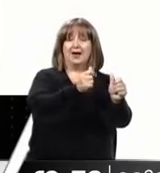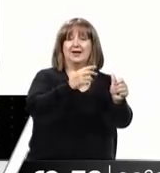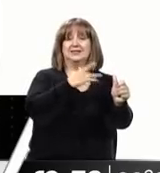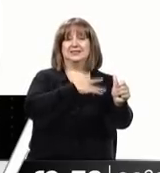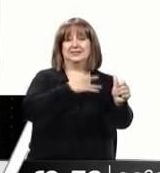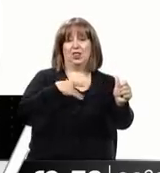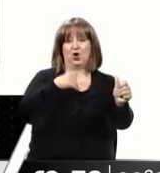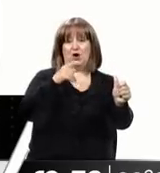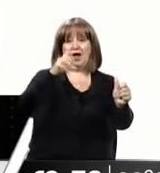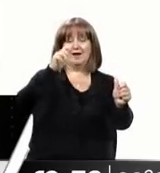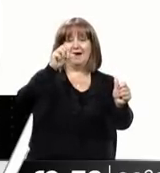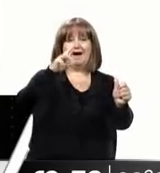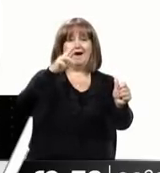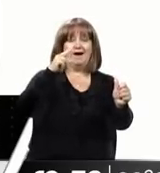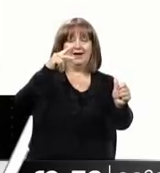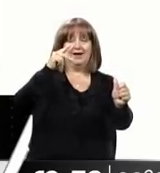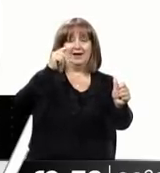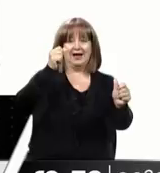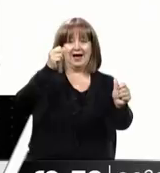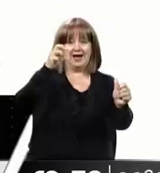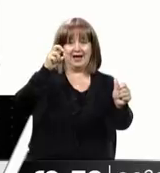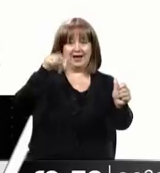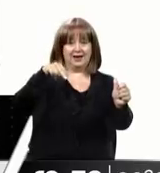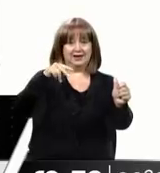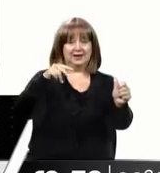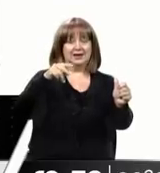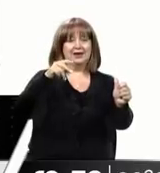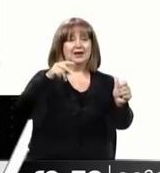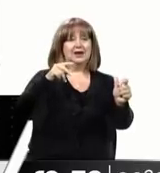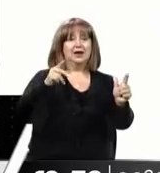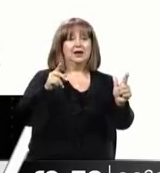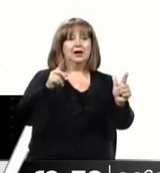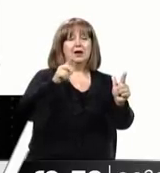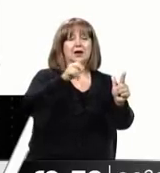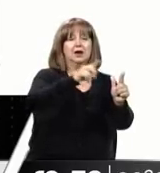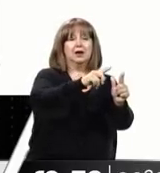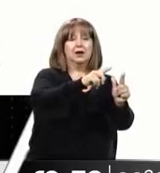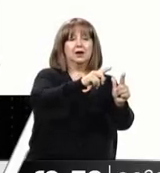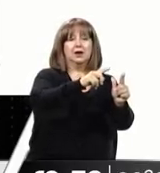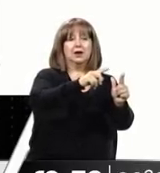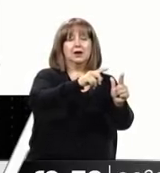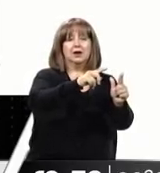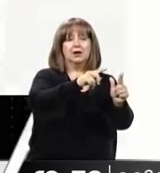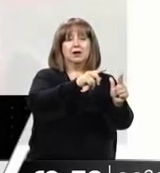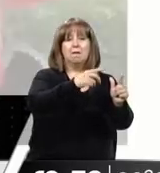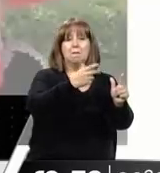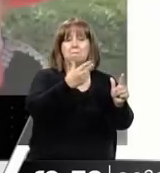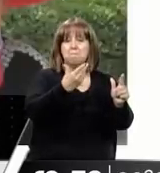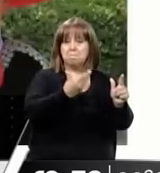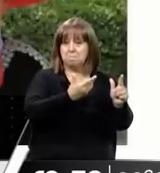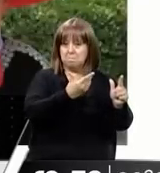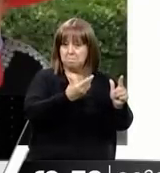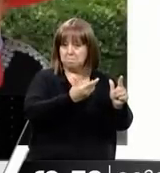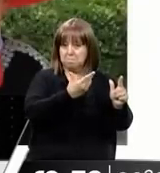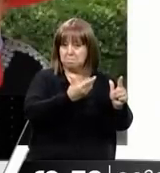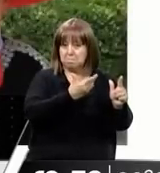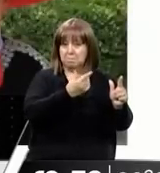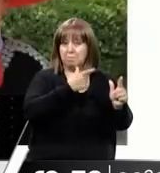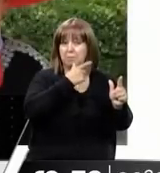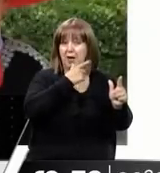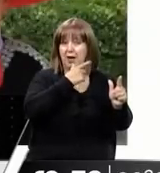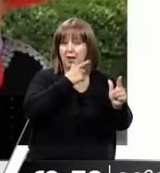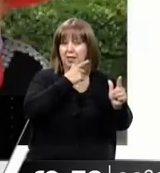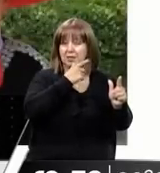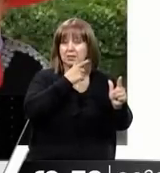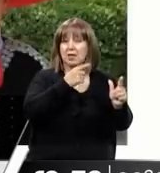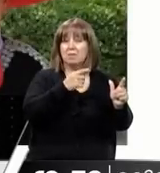sobre toda la madre del niño porque estaba estaba sano después con la muerte de Rolando Ángela quino